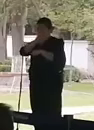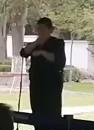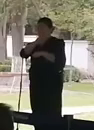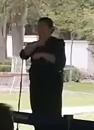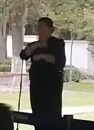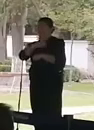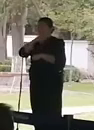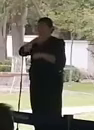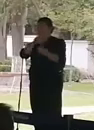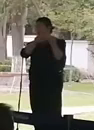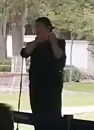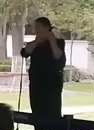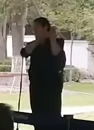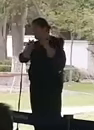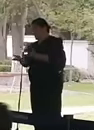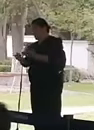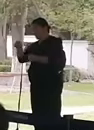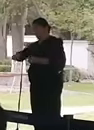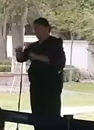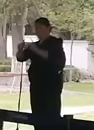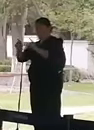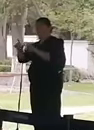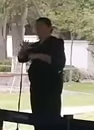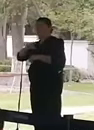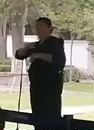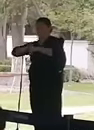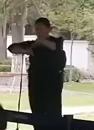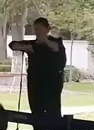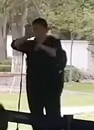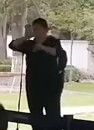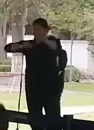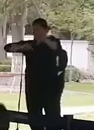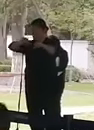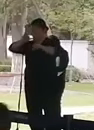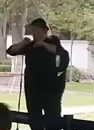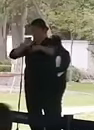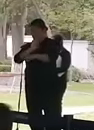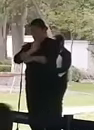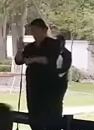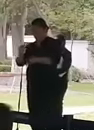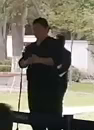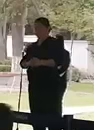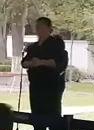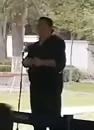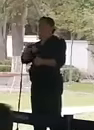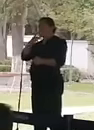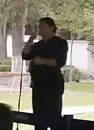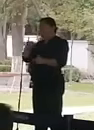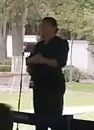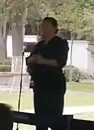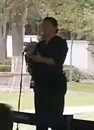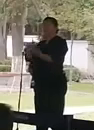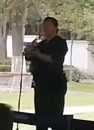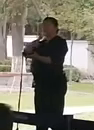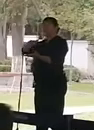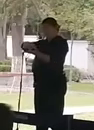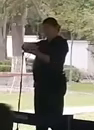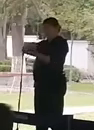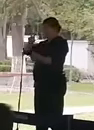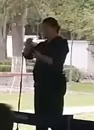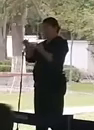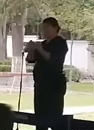a Tlaxcala y podemos tener estos intercambios. Comentaba que no nada más lo estábamos haciendo en Nueva York, sino en